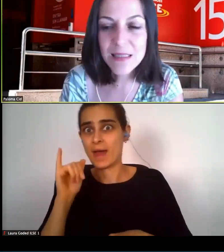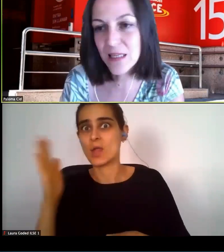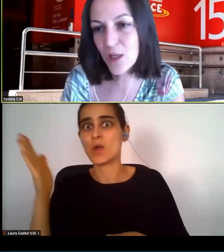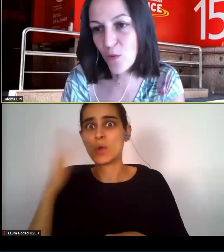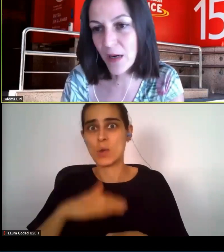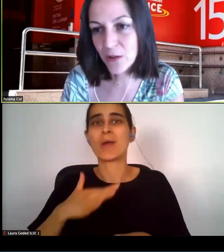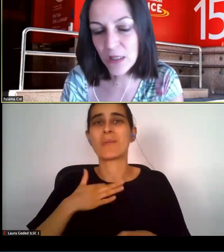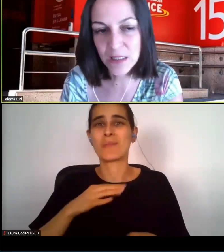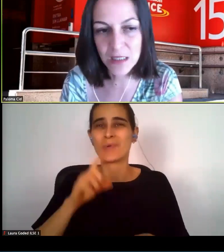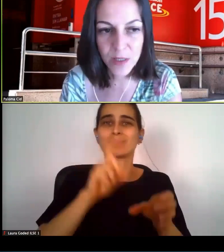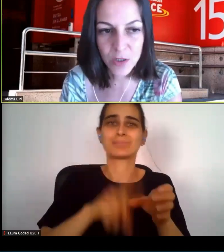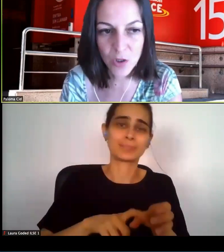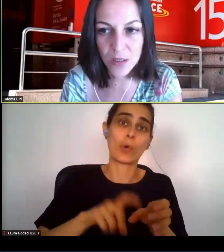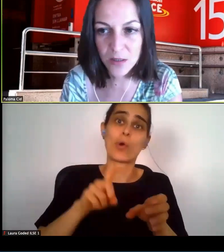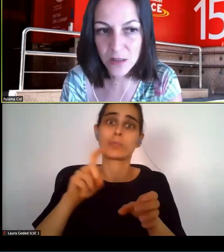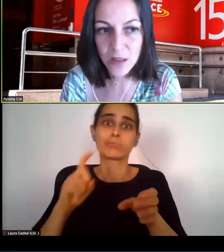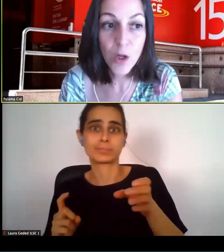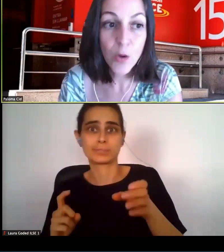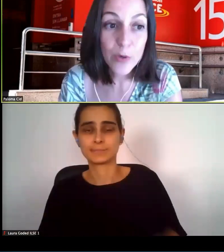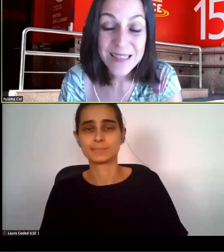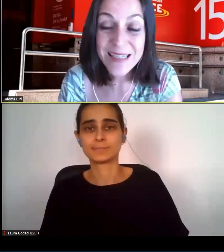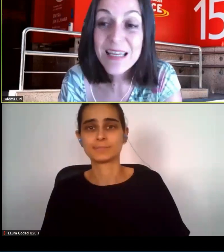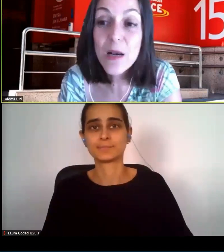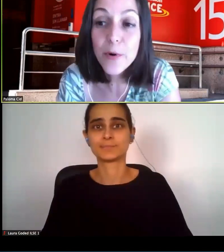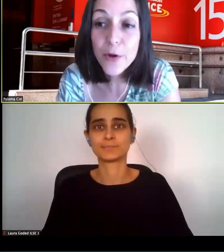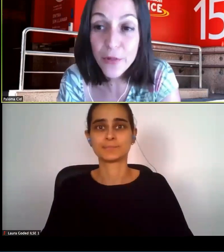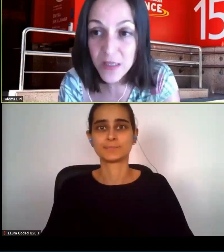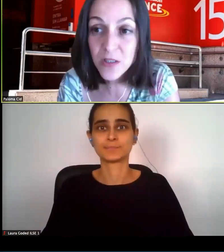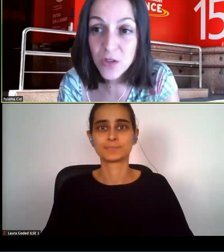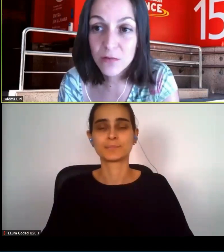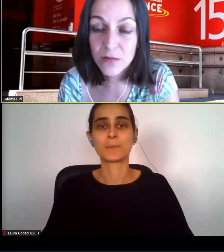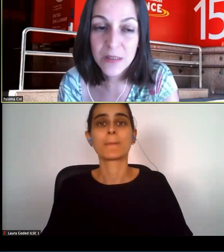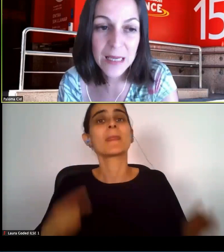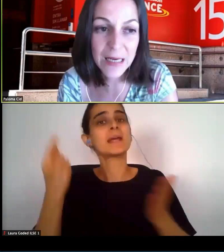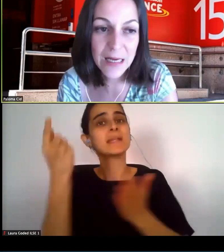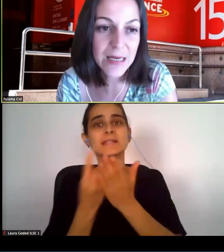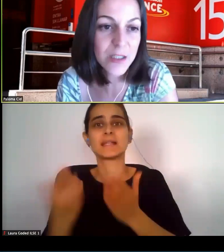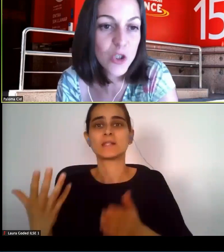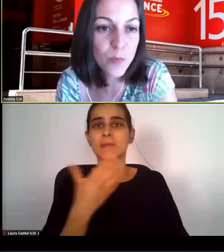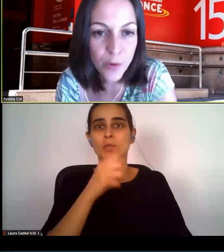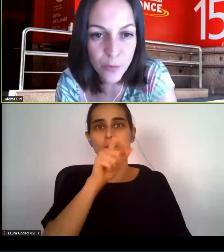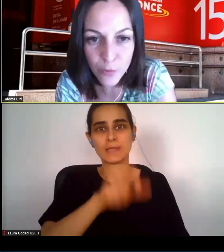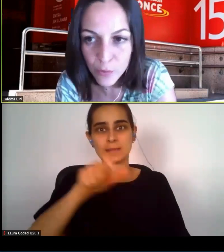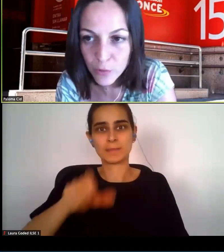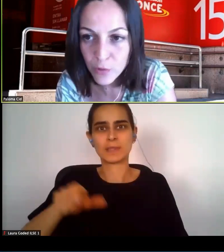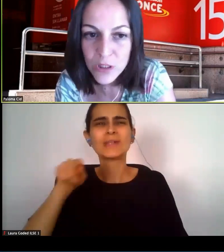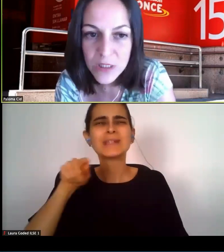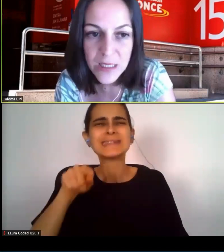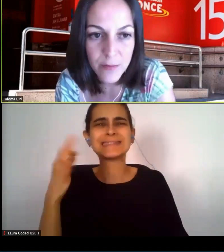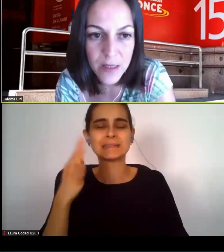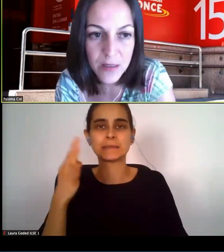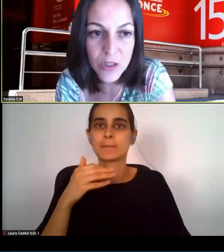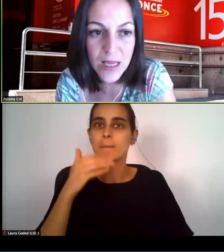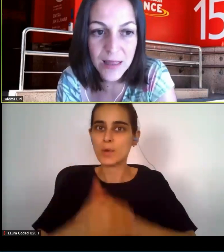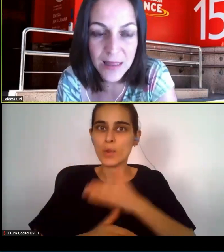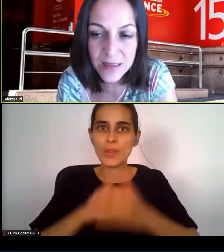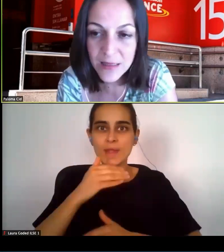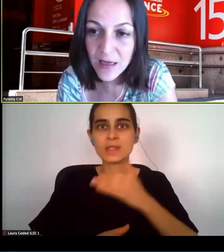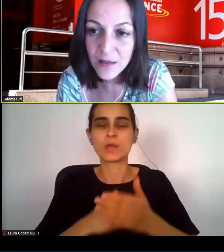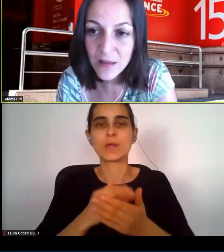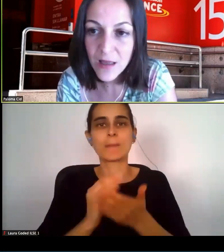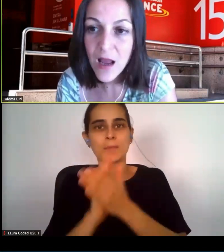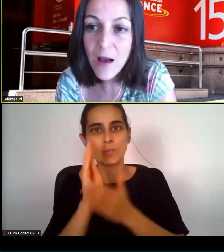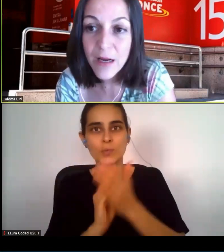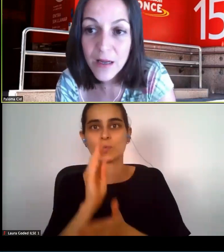El diseño para todas las personas. Pues es el proceso de crear esos productos, servicios,